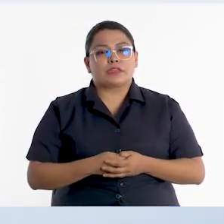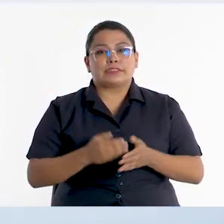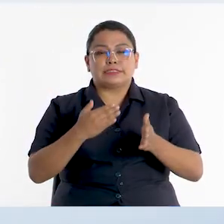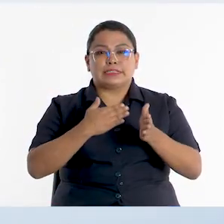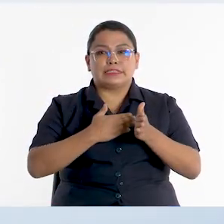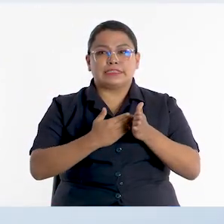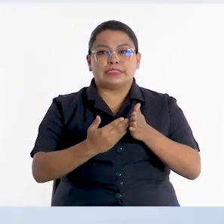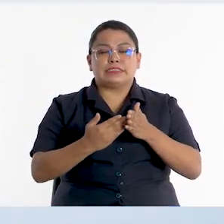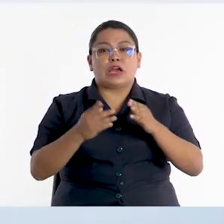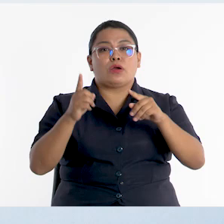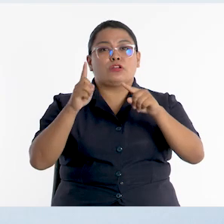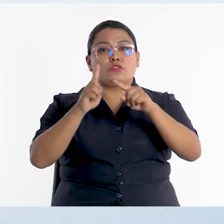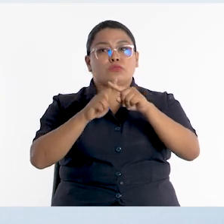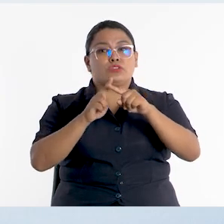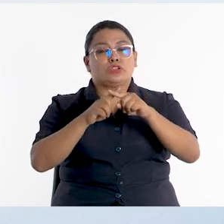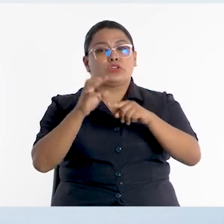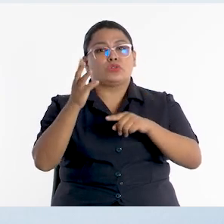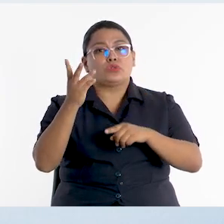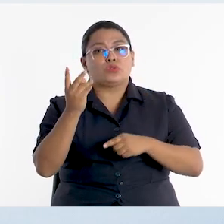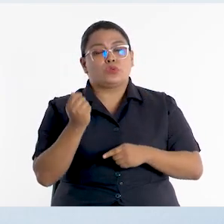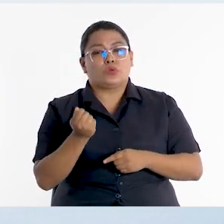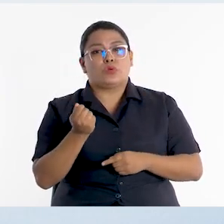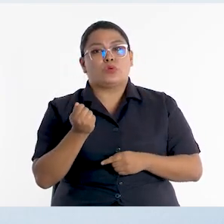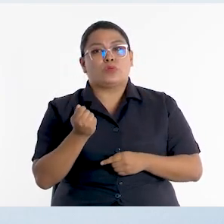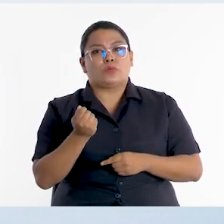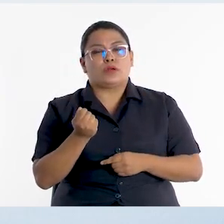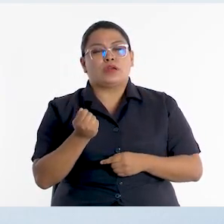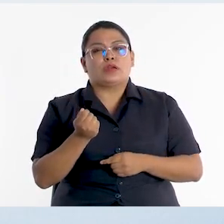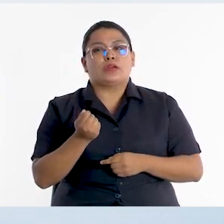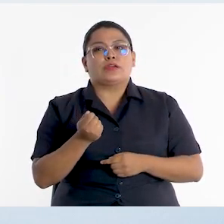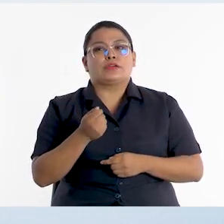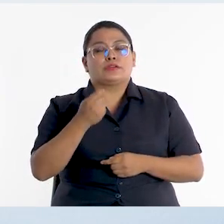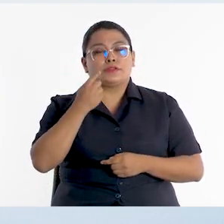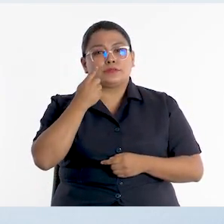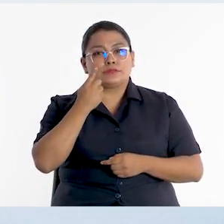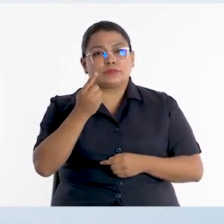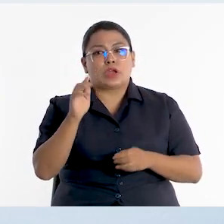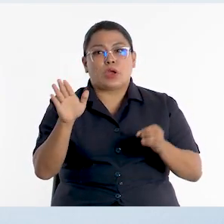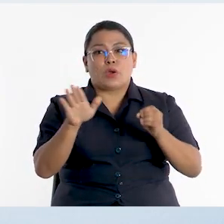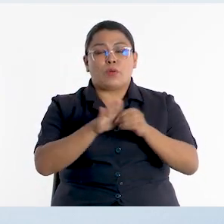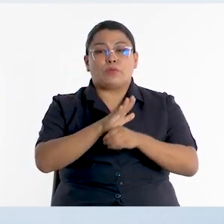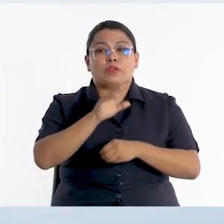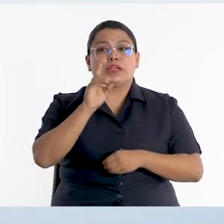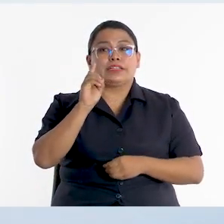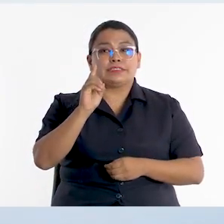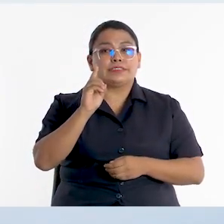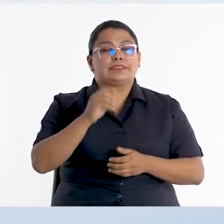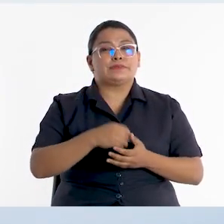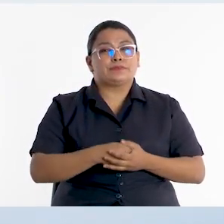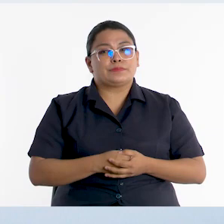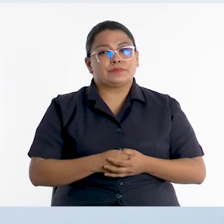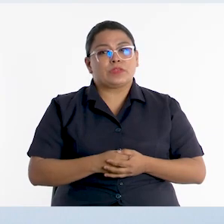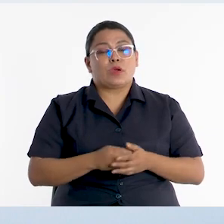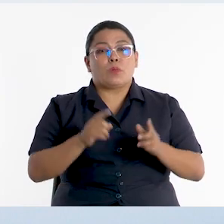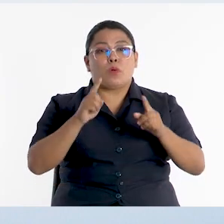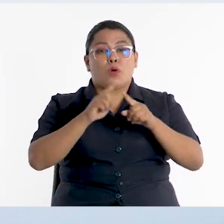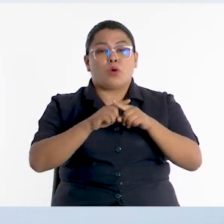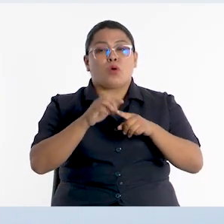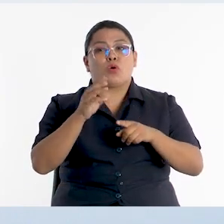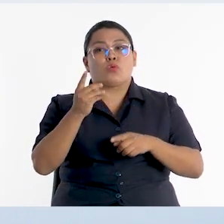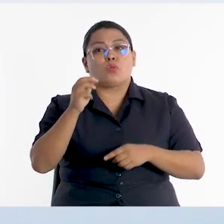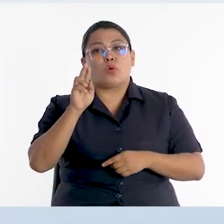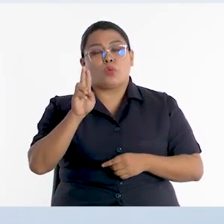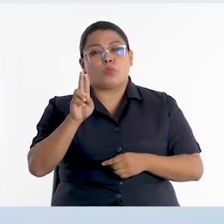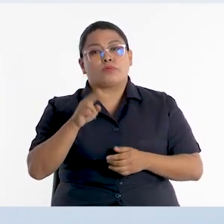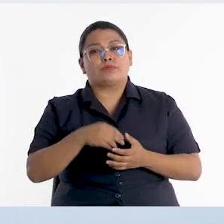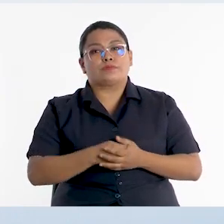Se inicia con la multiplicación de un número formado por una cantidad de decenas completas por un número